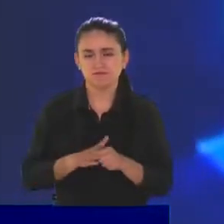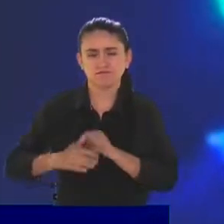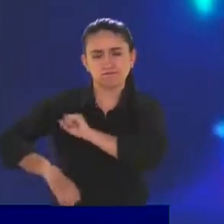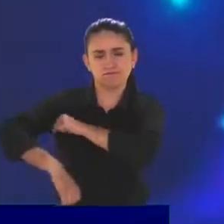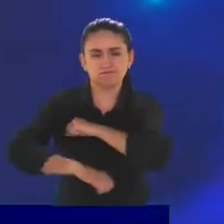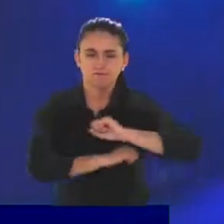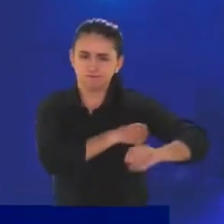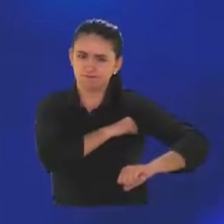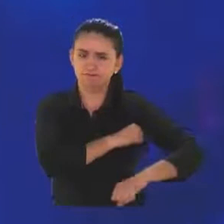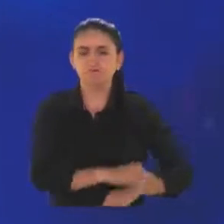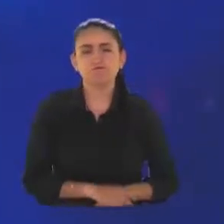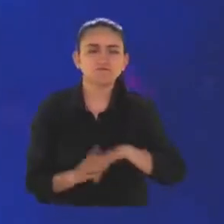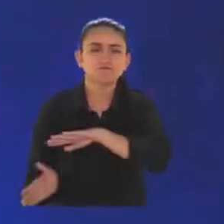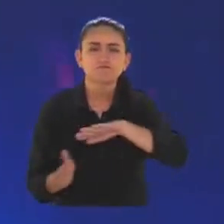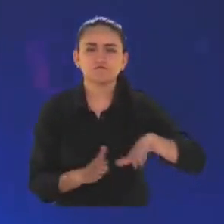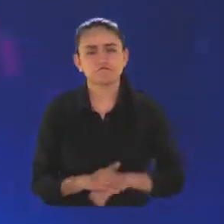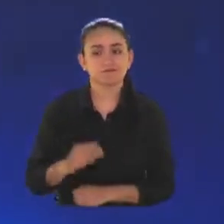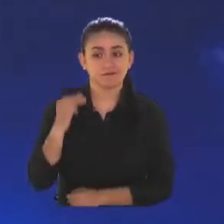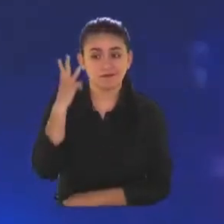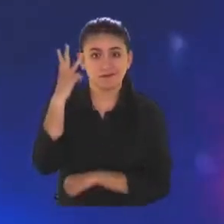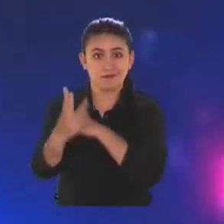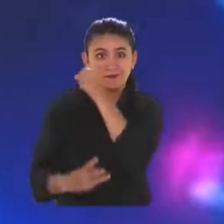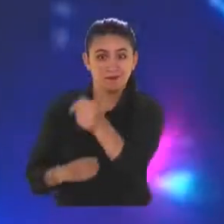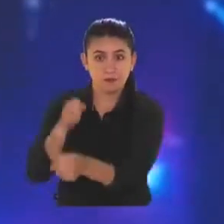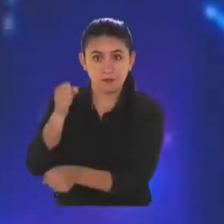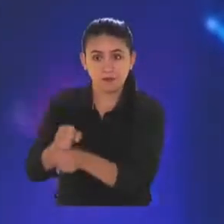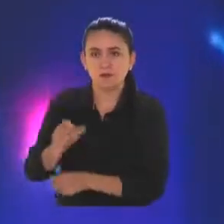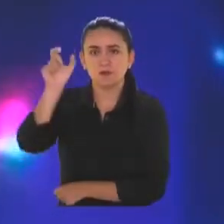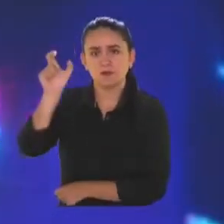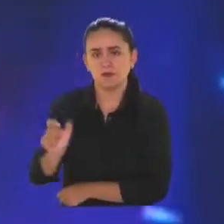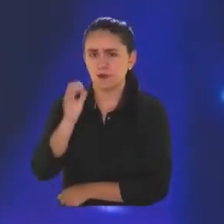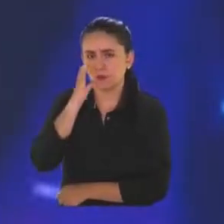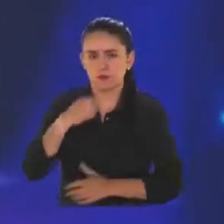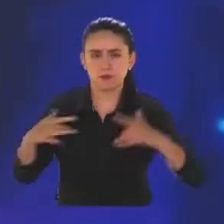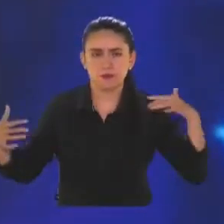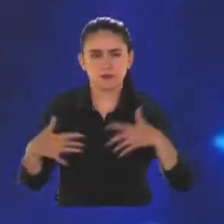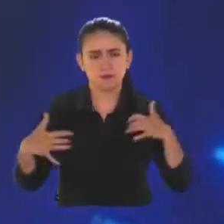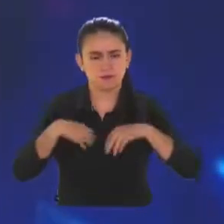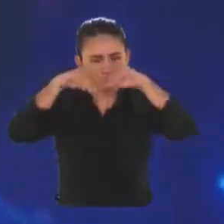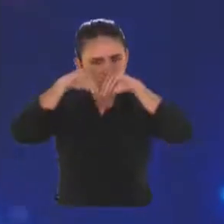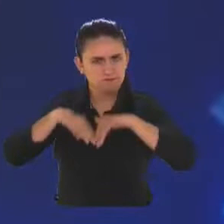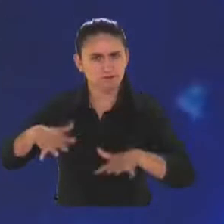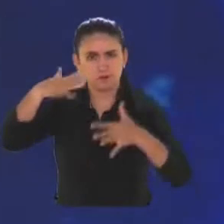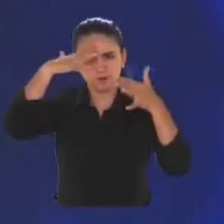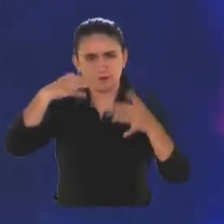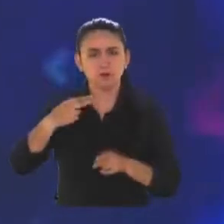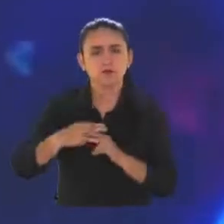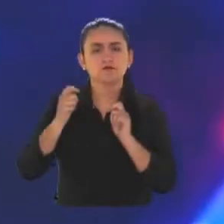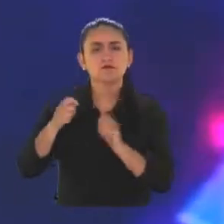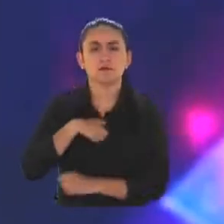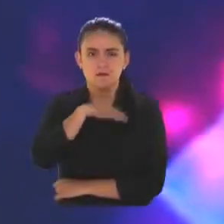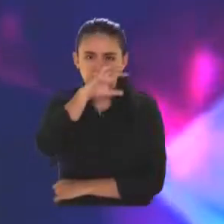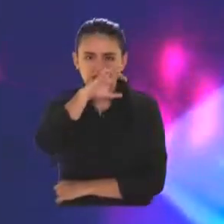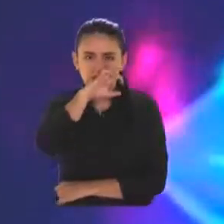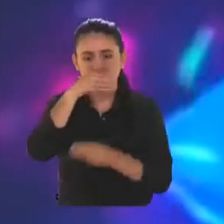contra. Vean, y después de 3 años, Peter Manjarrez lanzó un nuevo álbum, se trata de Pedro, una producción musical que cuenta con